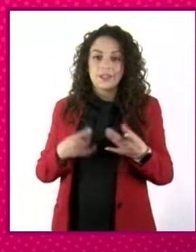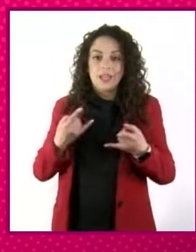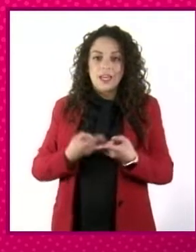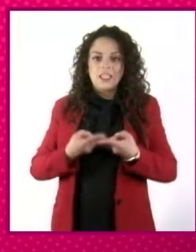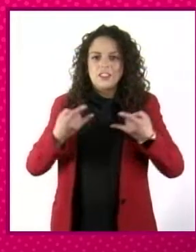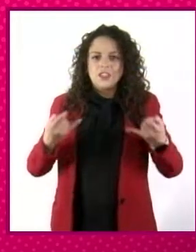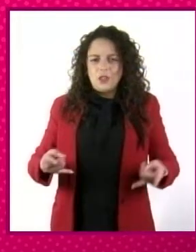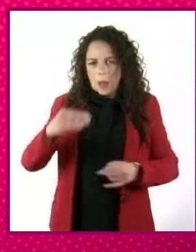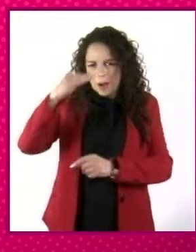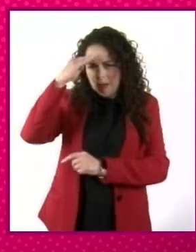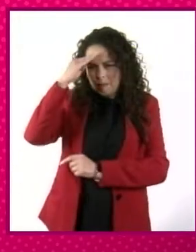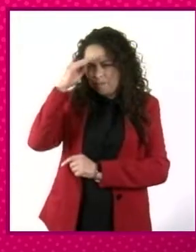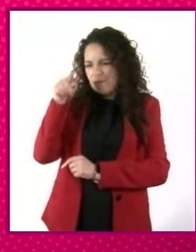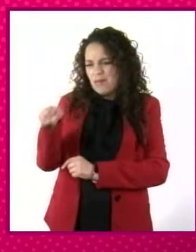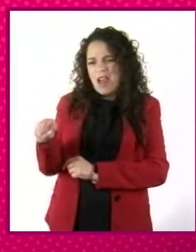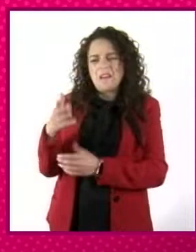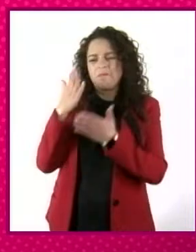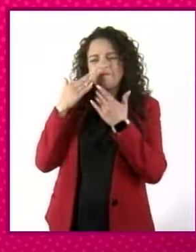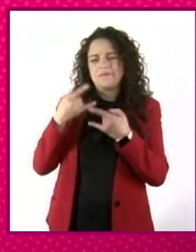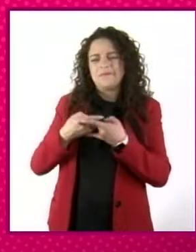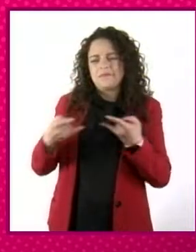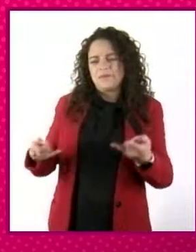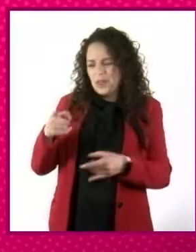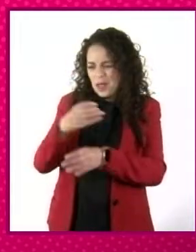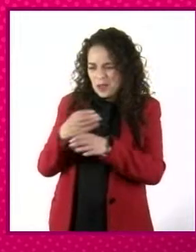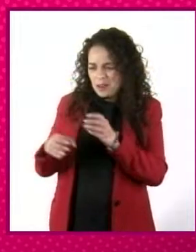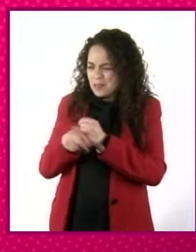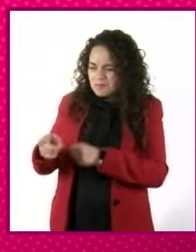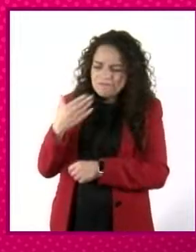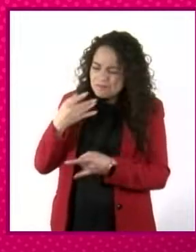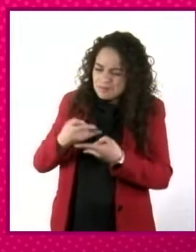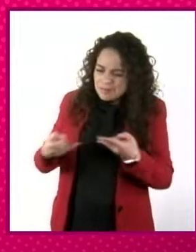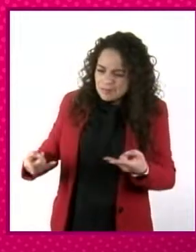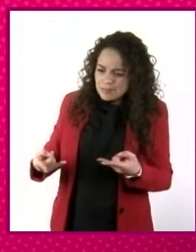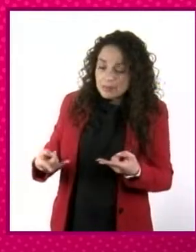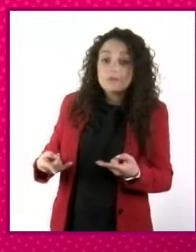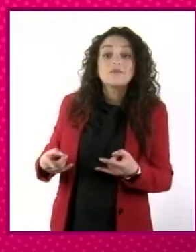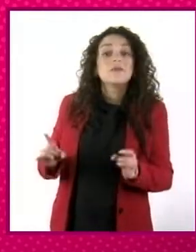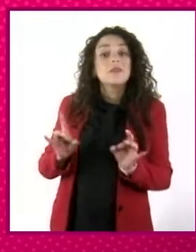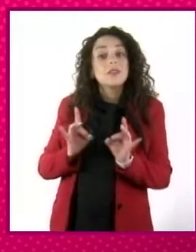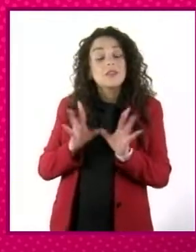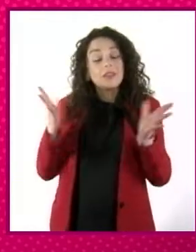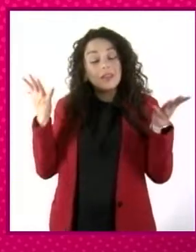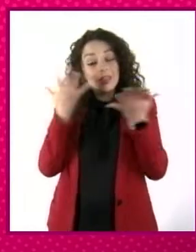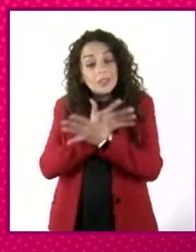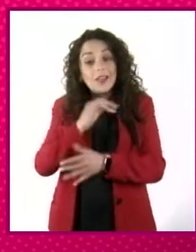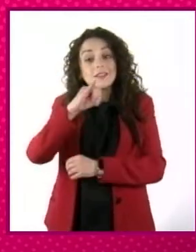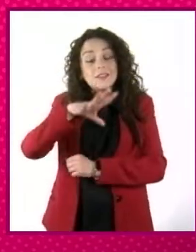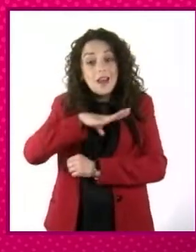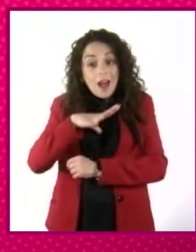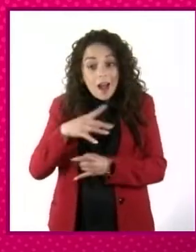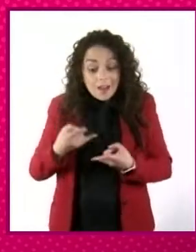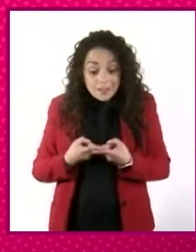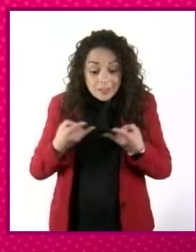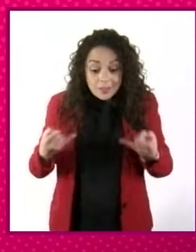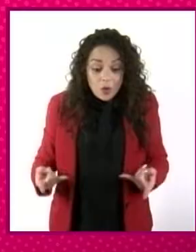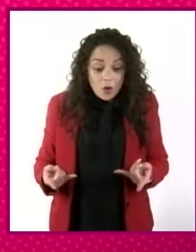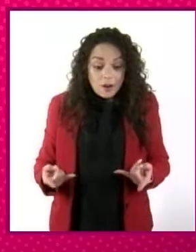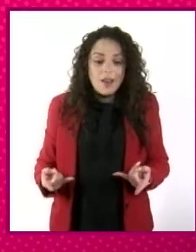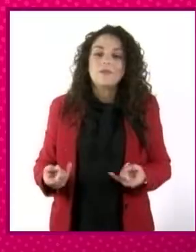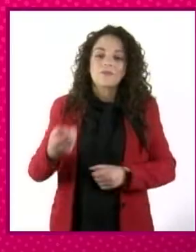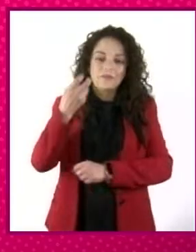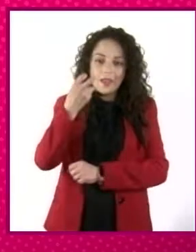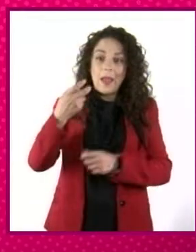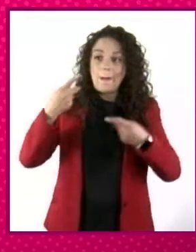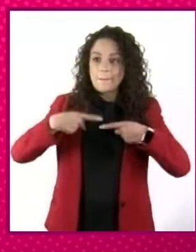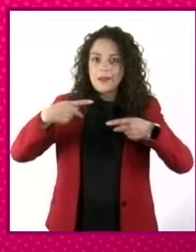que no tienen historia, o los objetos que uno podría creer que no tienen historia, sí la tienen. E incluso son un reto para los historiadores.